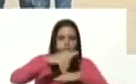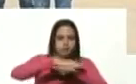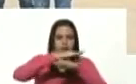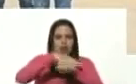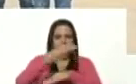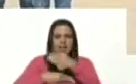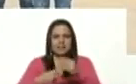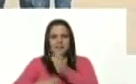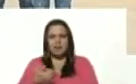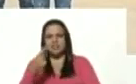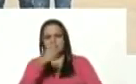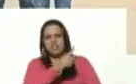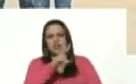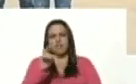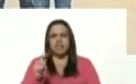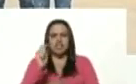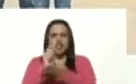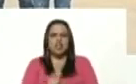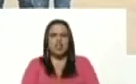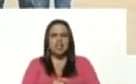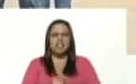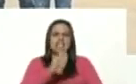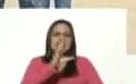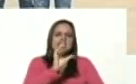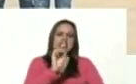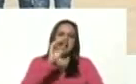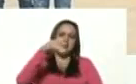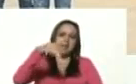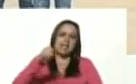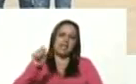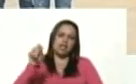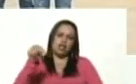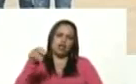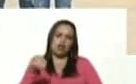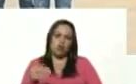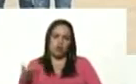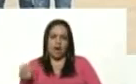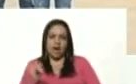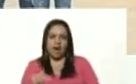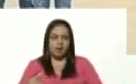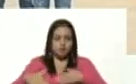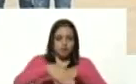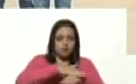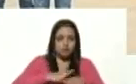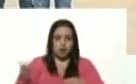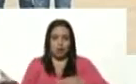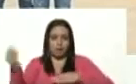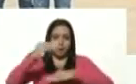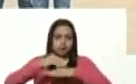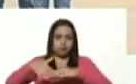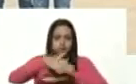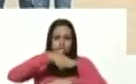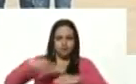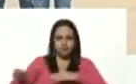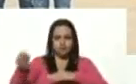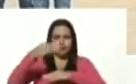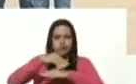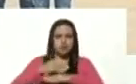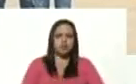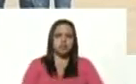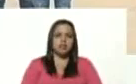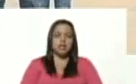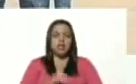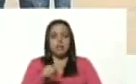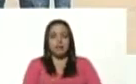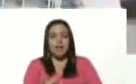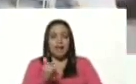120 toneladas de cemento en silo, tiene su tabla de agregados, tanque de agua, cabina de dirección